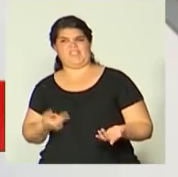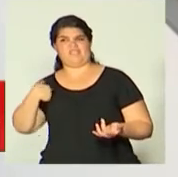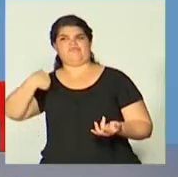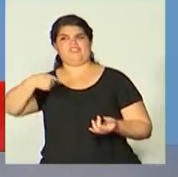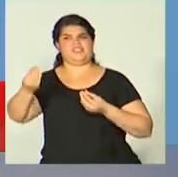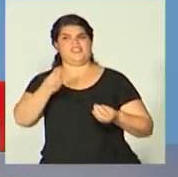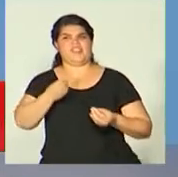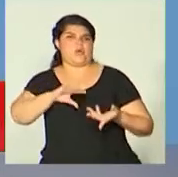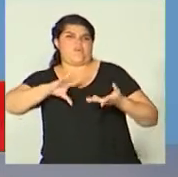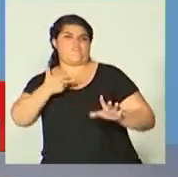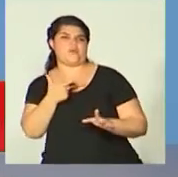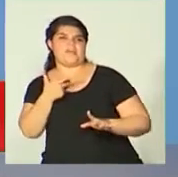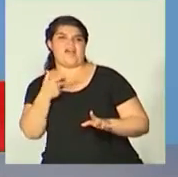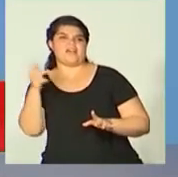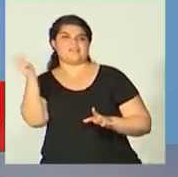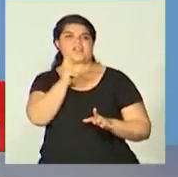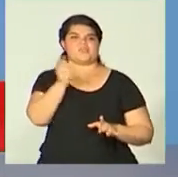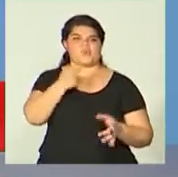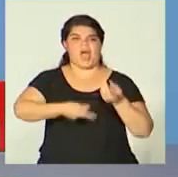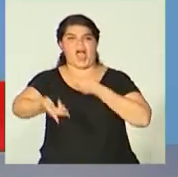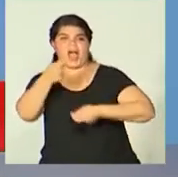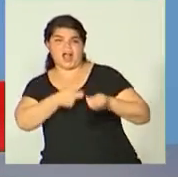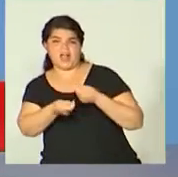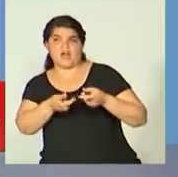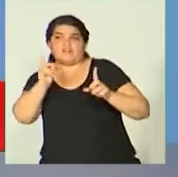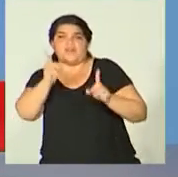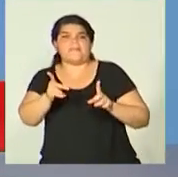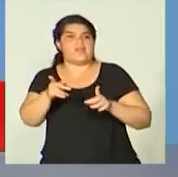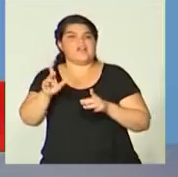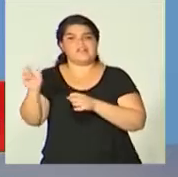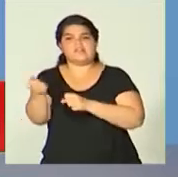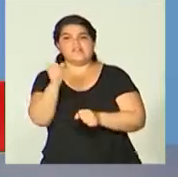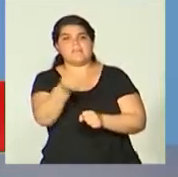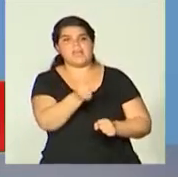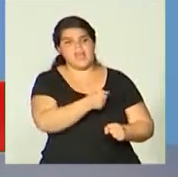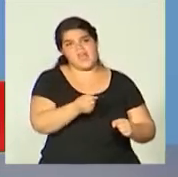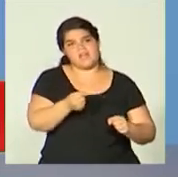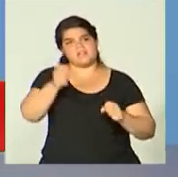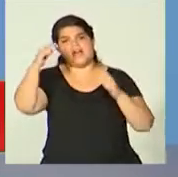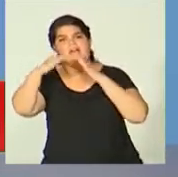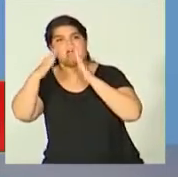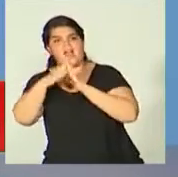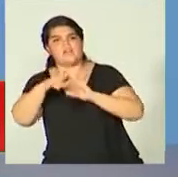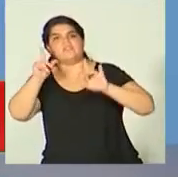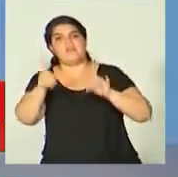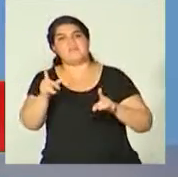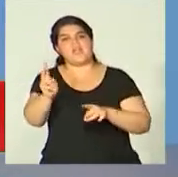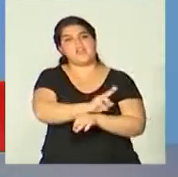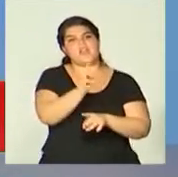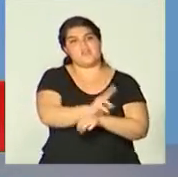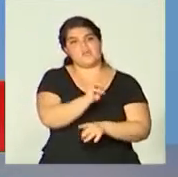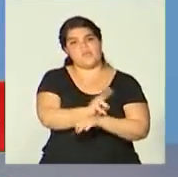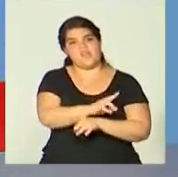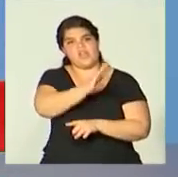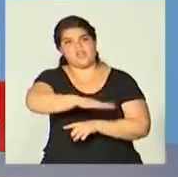sexual o en objeto doméstico todo lo que tiene que ver con productos de limpieza de cuidados de niños y niñas en objetos